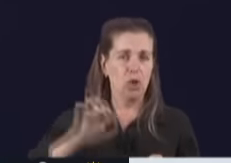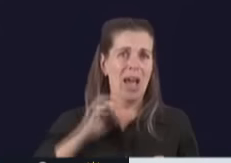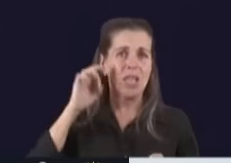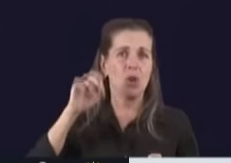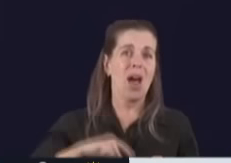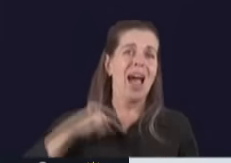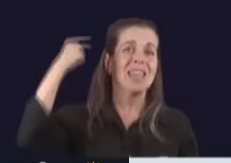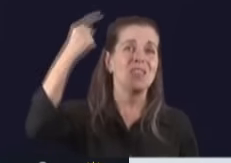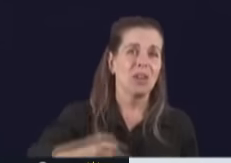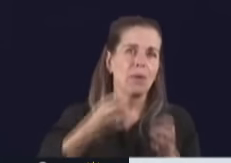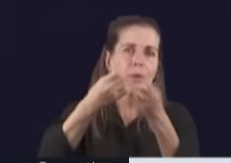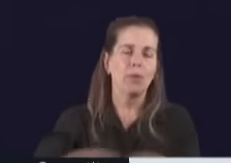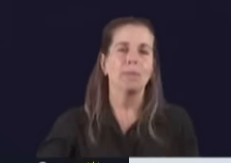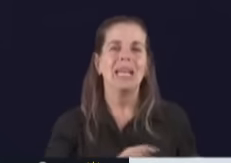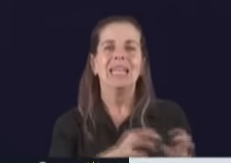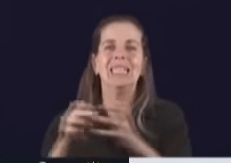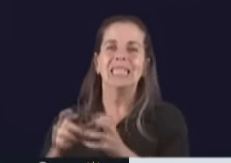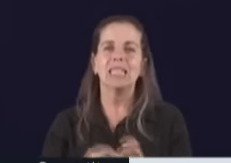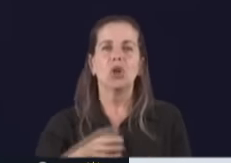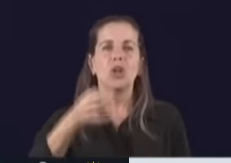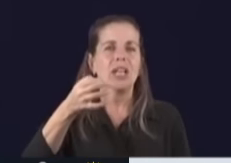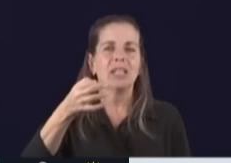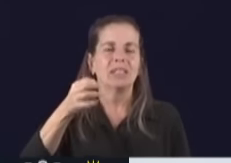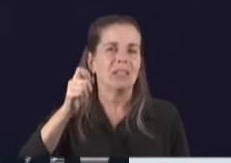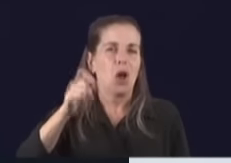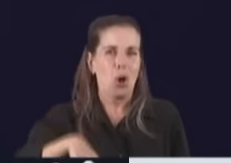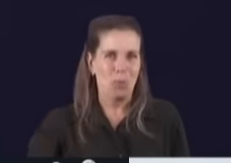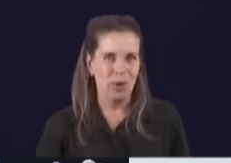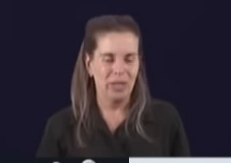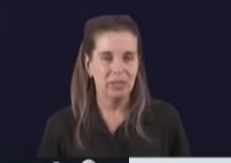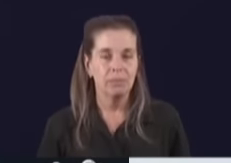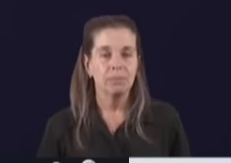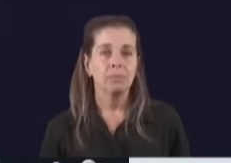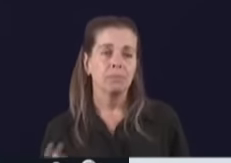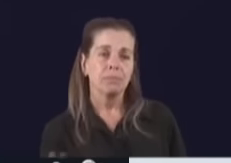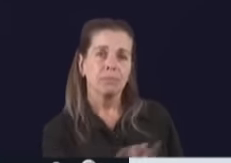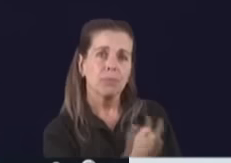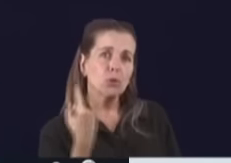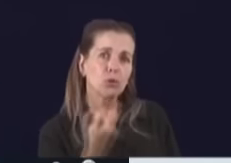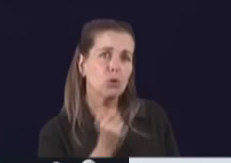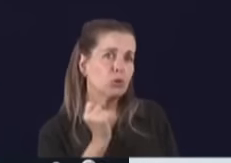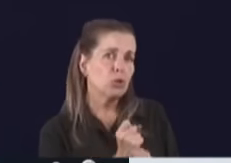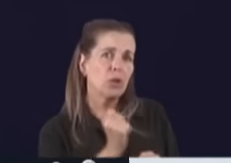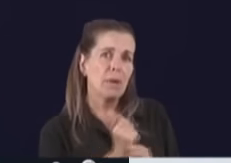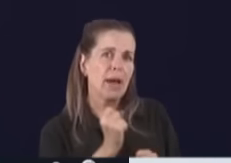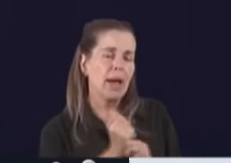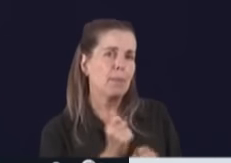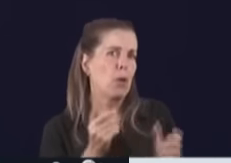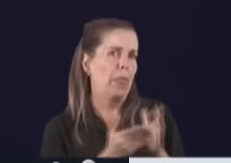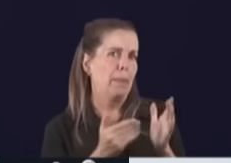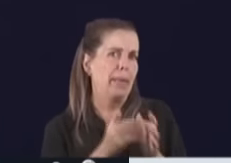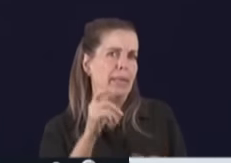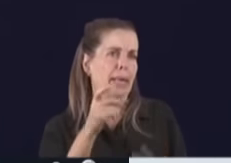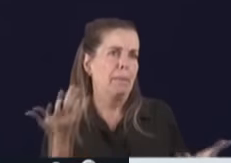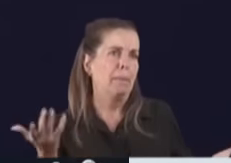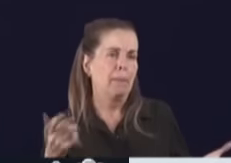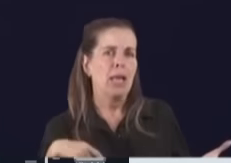del 1 de marzo. ¿Por qué te digo esto? Porque nosotros trabajamos para lo que la gente nos pide. Entonces,